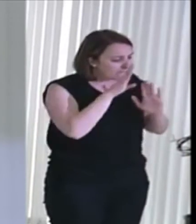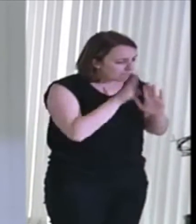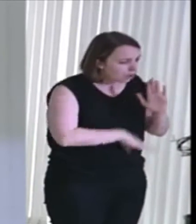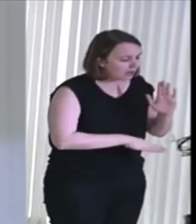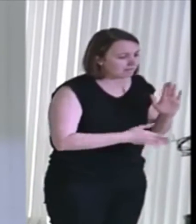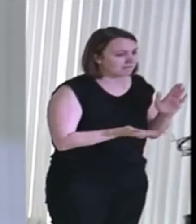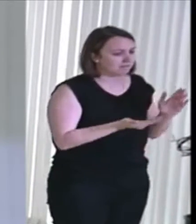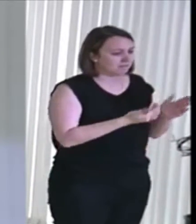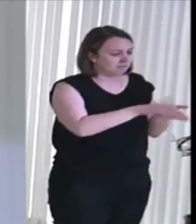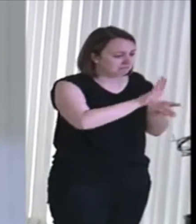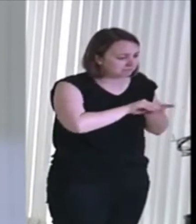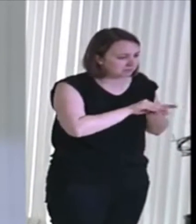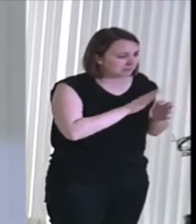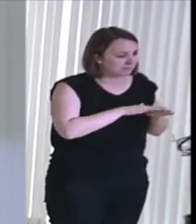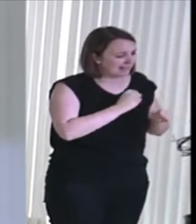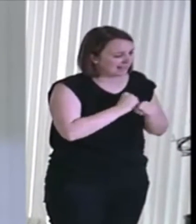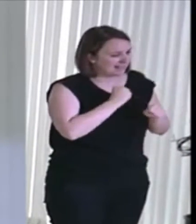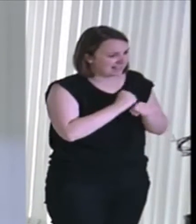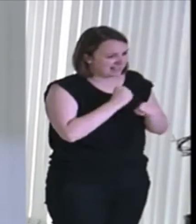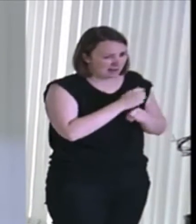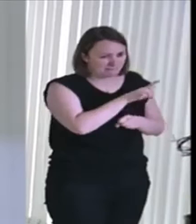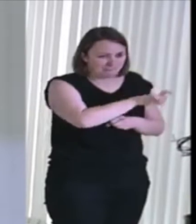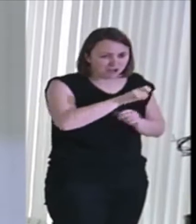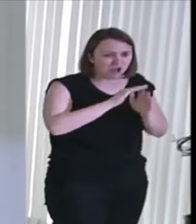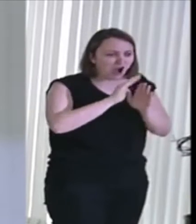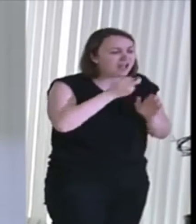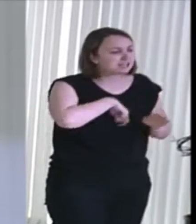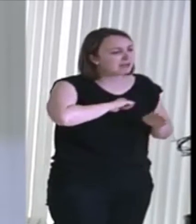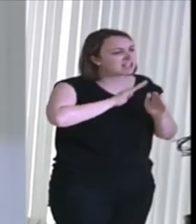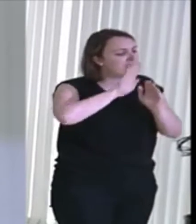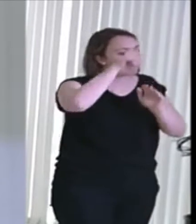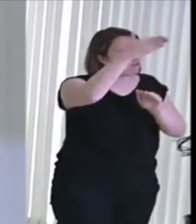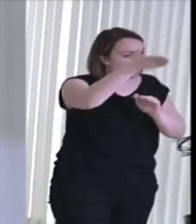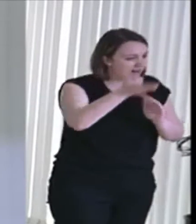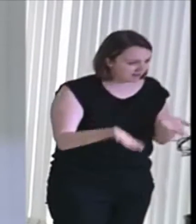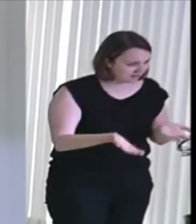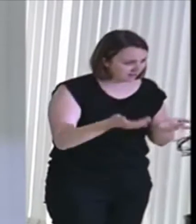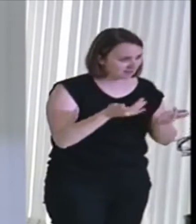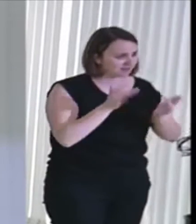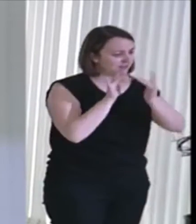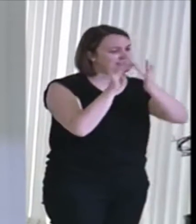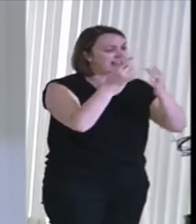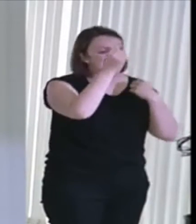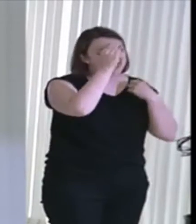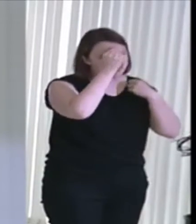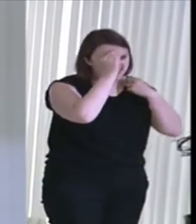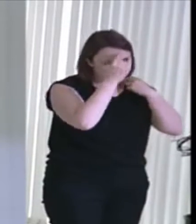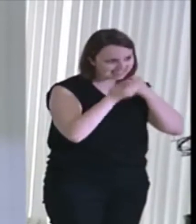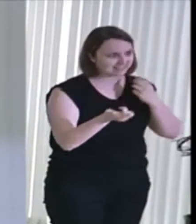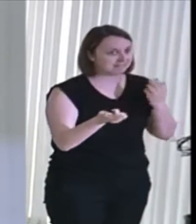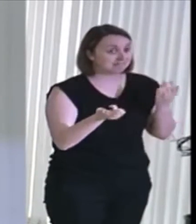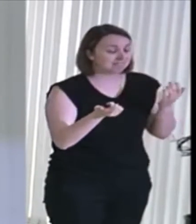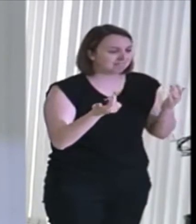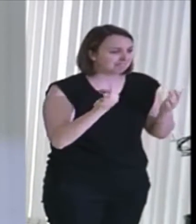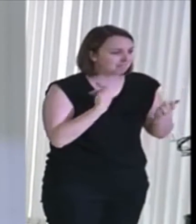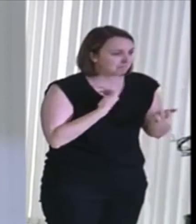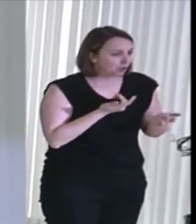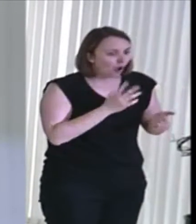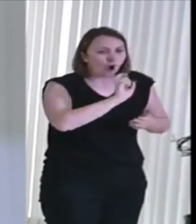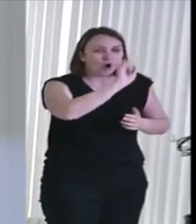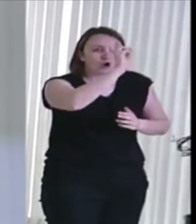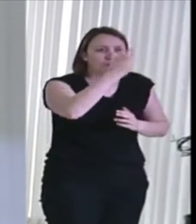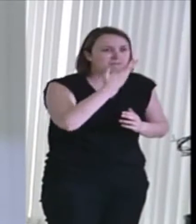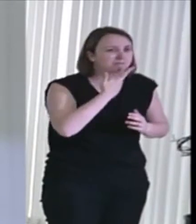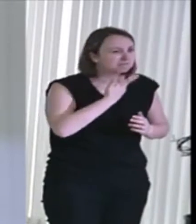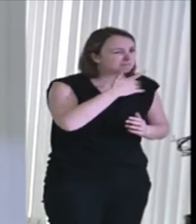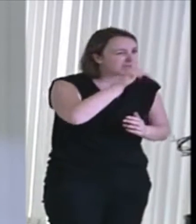que te permiten trabajar con gente que está fuera de España, trabajar con gente en India de repente, conocer otra gente